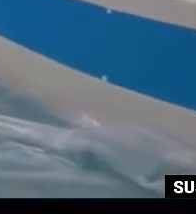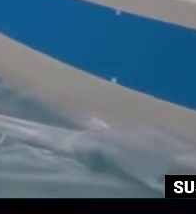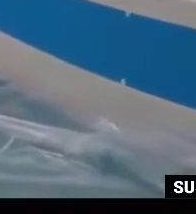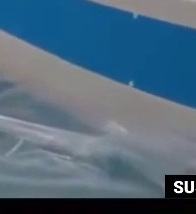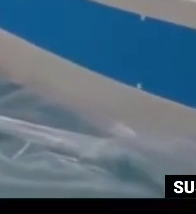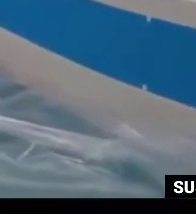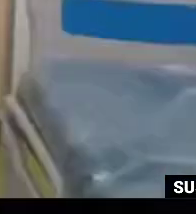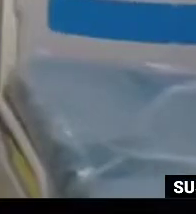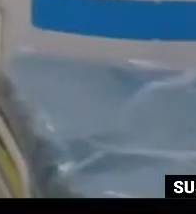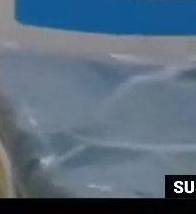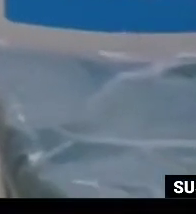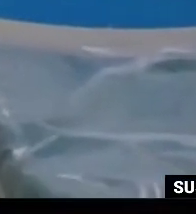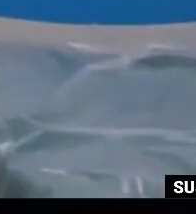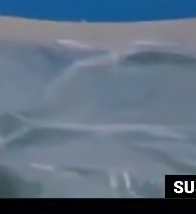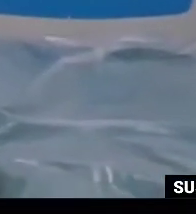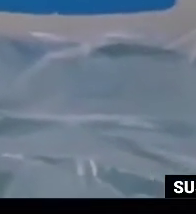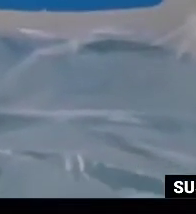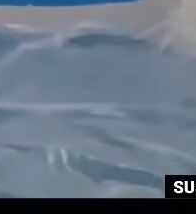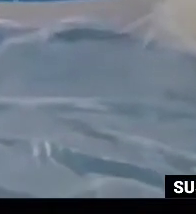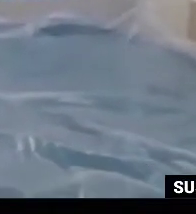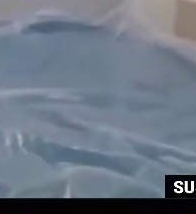humo, detectores de fuego,